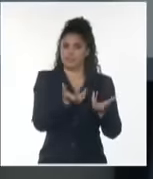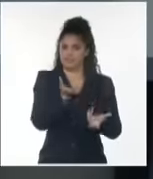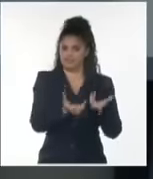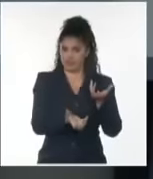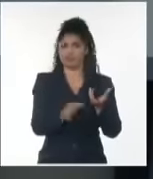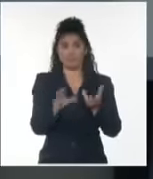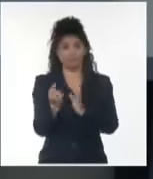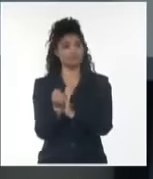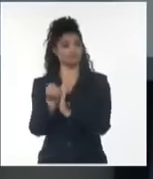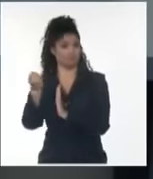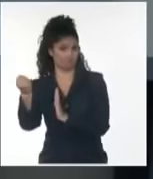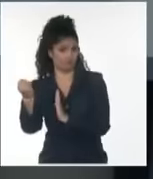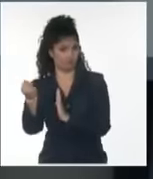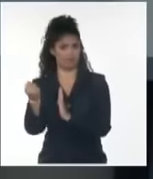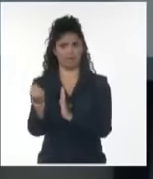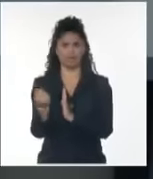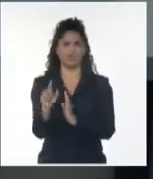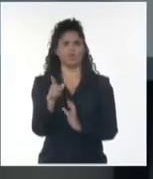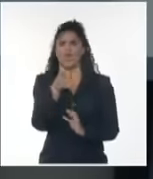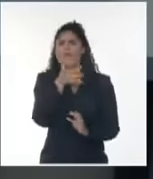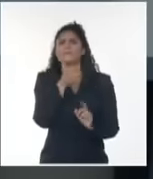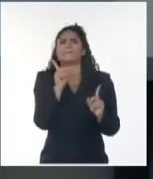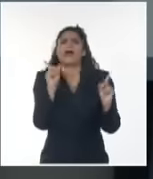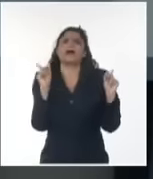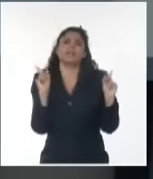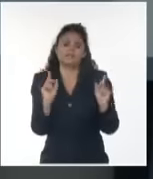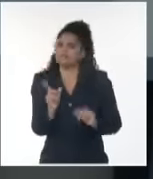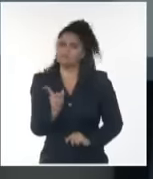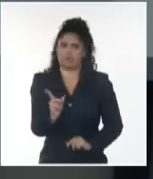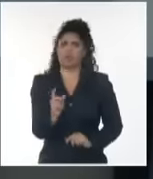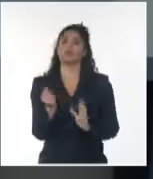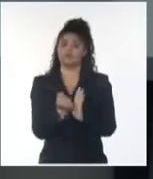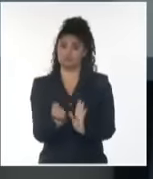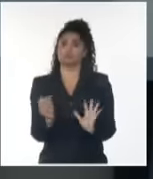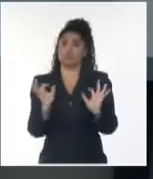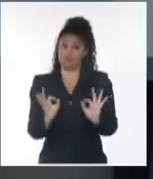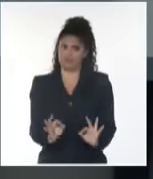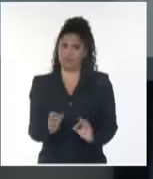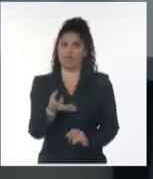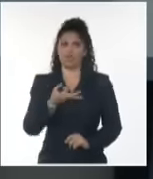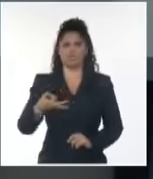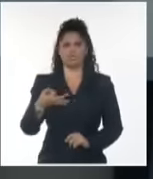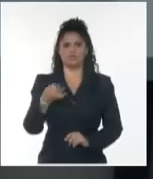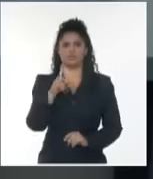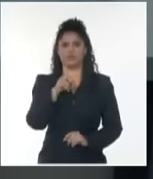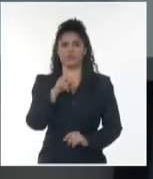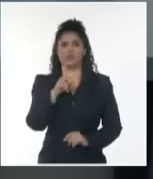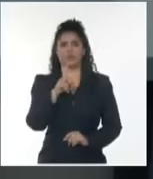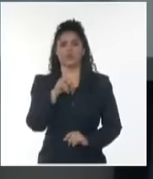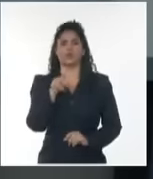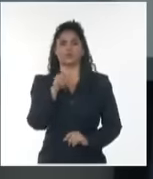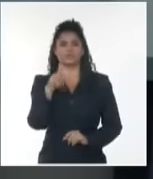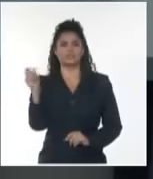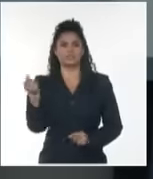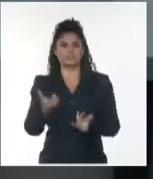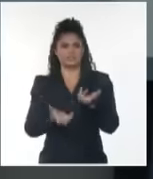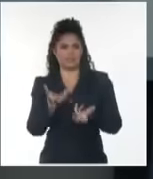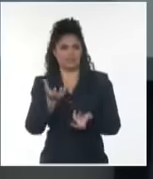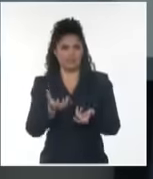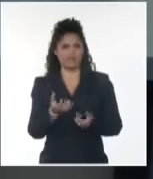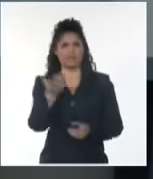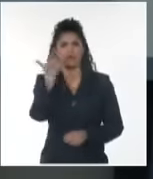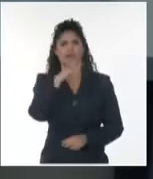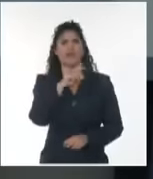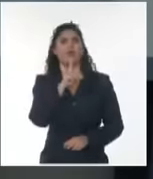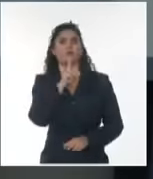Sí, no, aquí no estamos hablando de nada de sospecha. Específicamente en el municipio de Cienfuegos, un área de salud, en Aguada, en Cumanayagua,